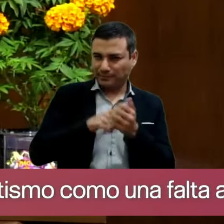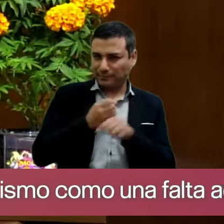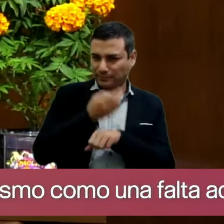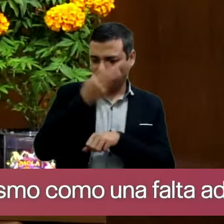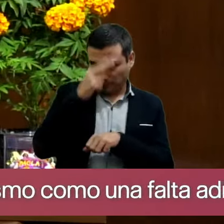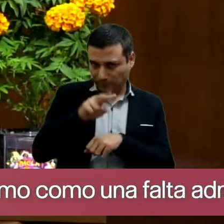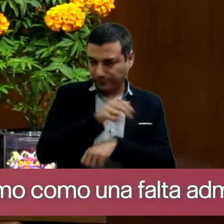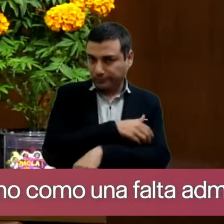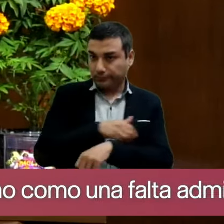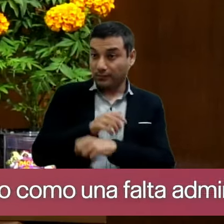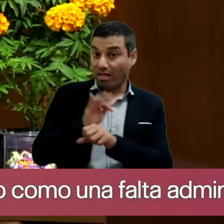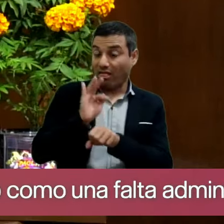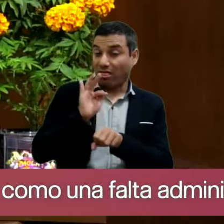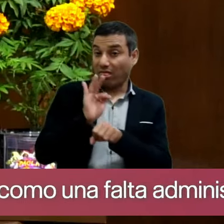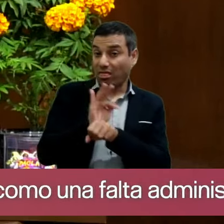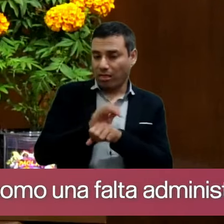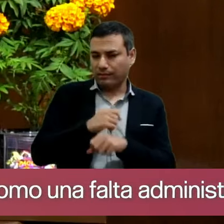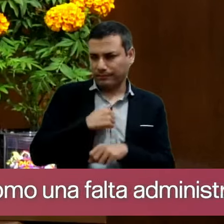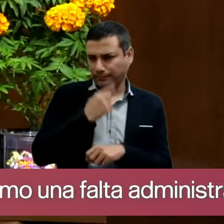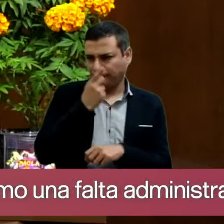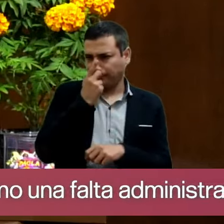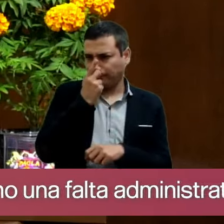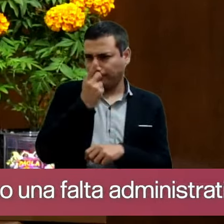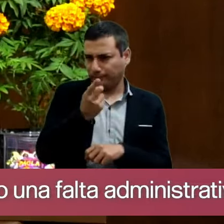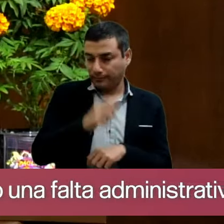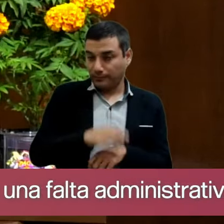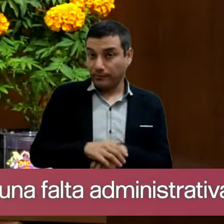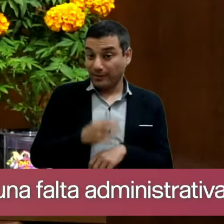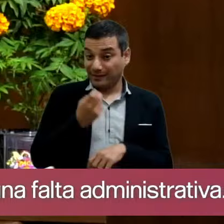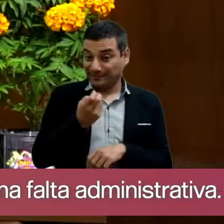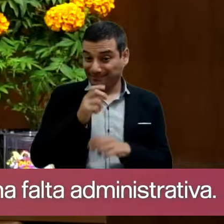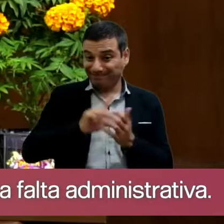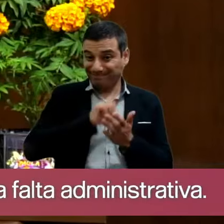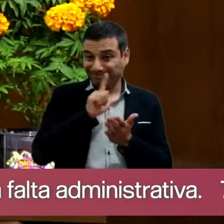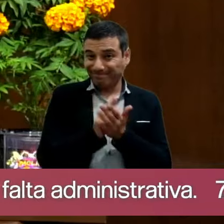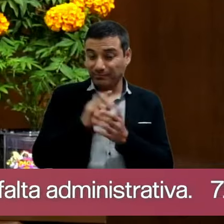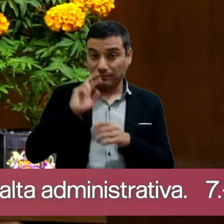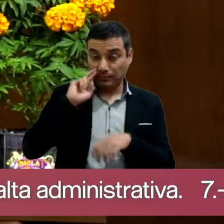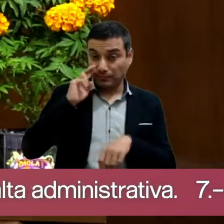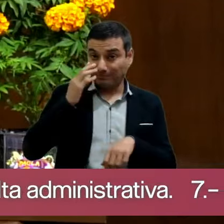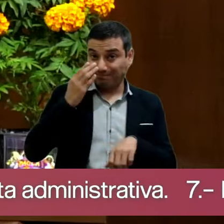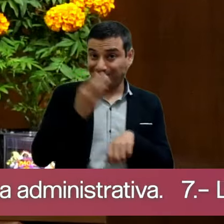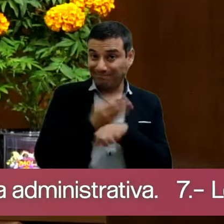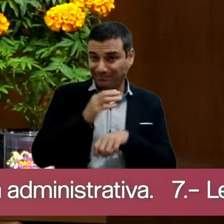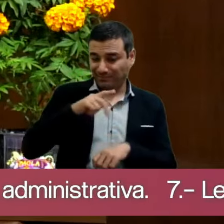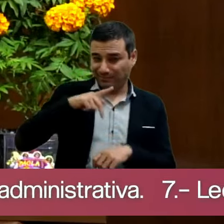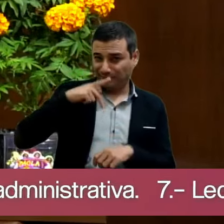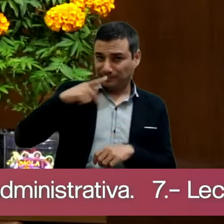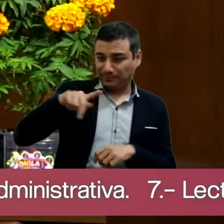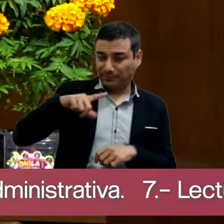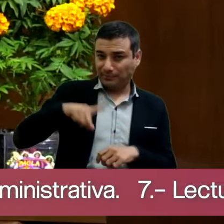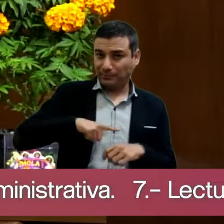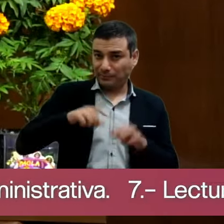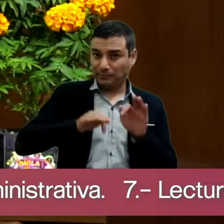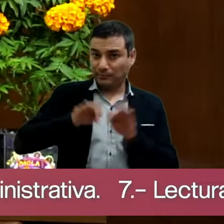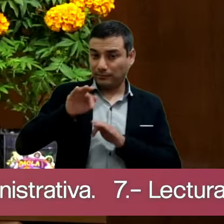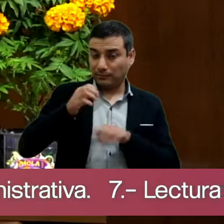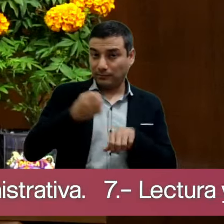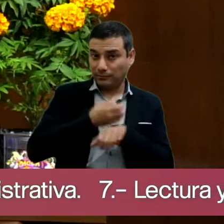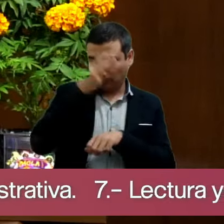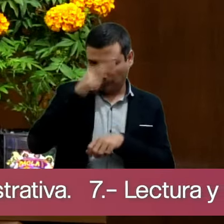debo señalar que la abrogada Ley de Responsabilidades de los Servidores Públicos del Estado